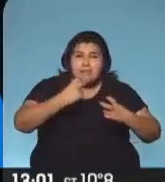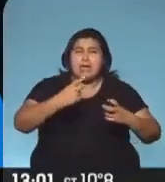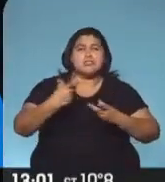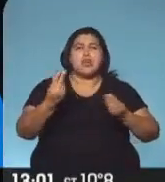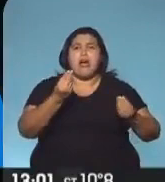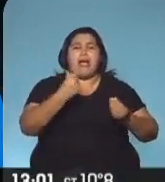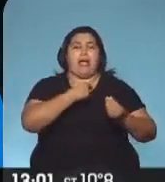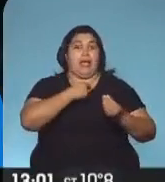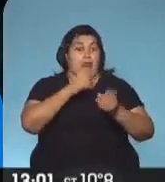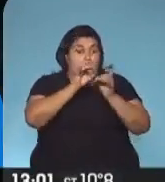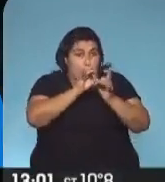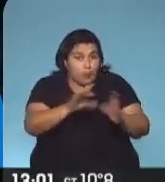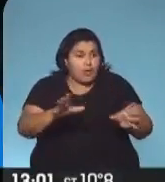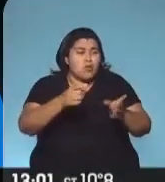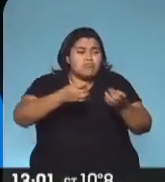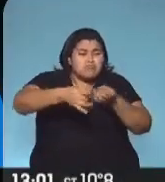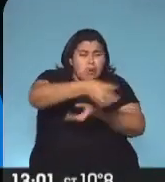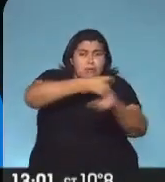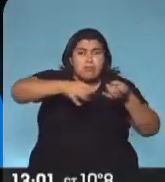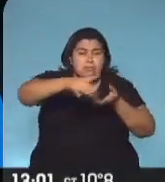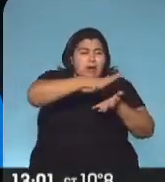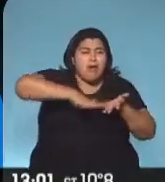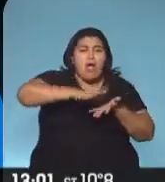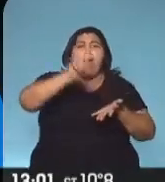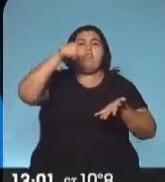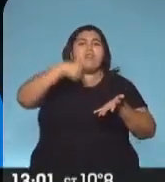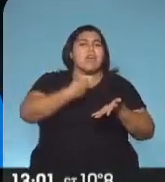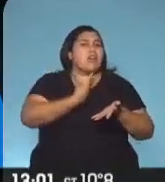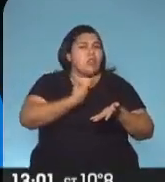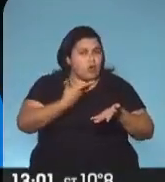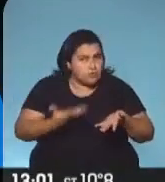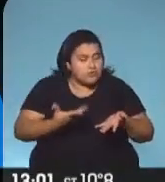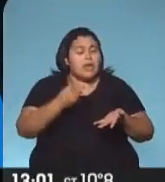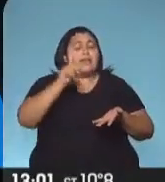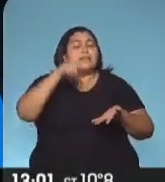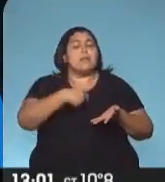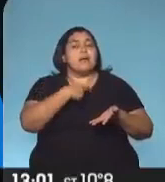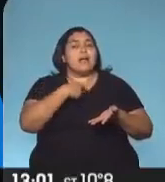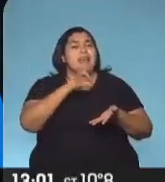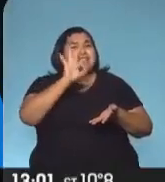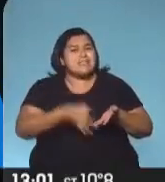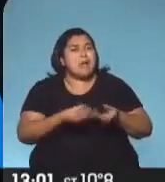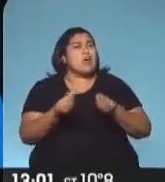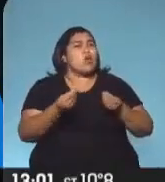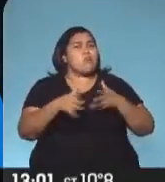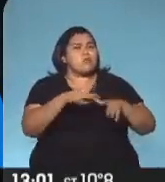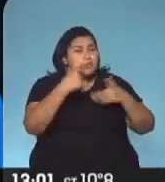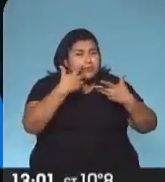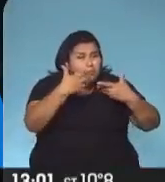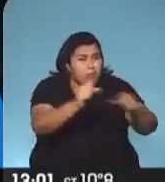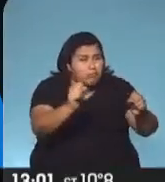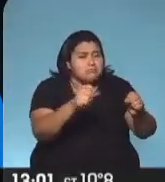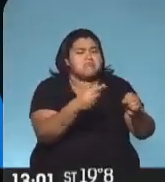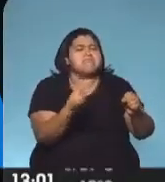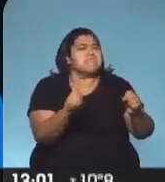del virus que circula argentina primero de dónde proceden y segundo qué características se han modificado porque esto para qué